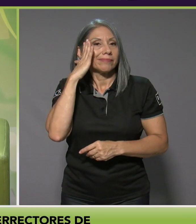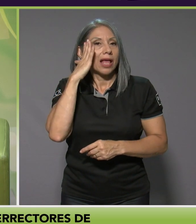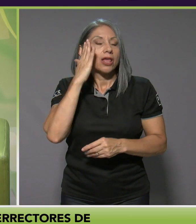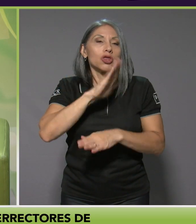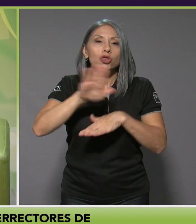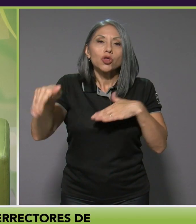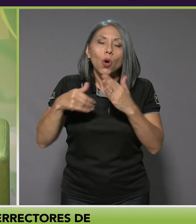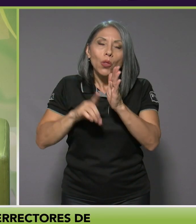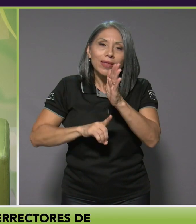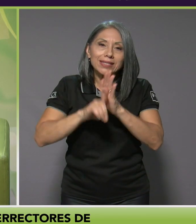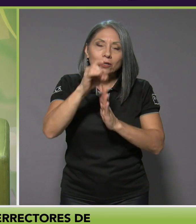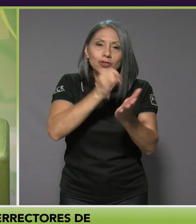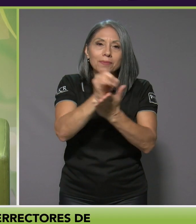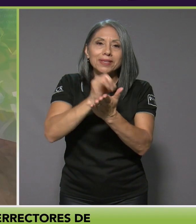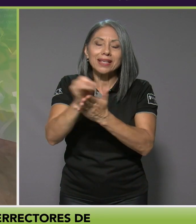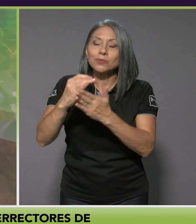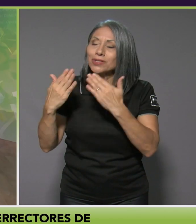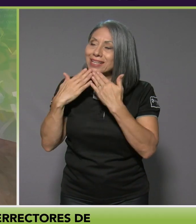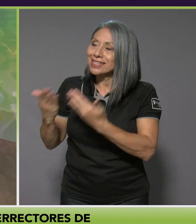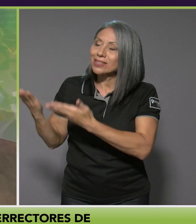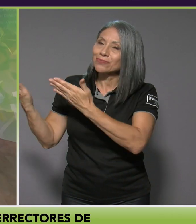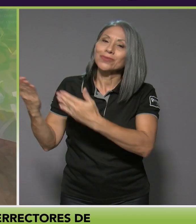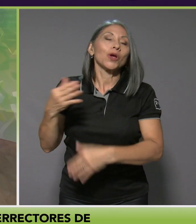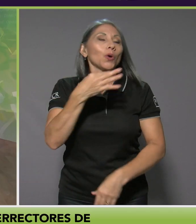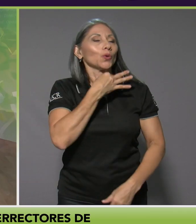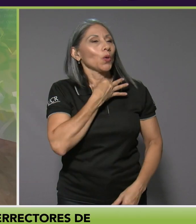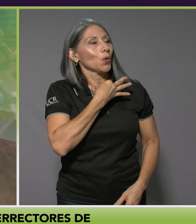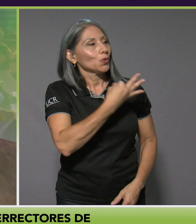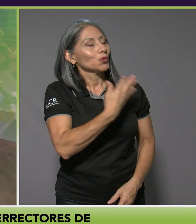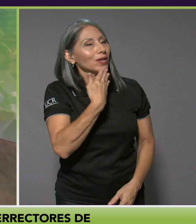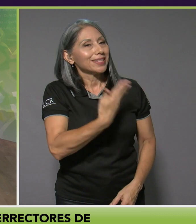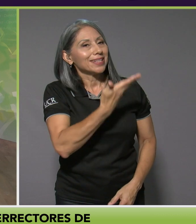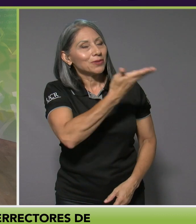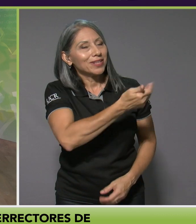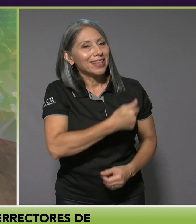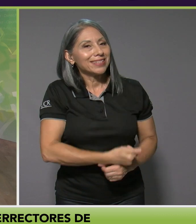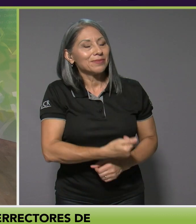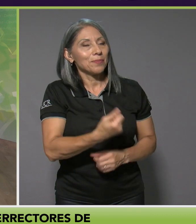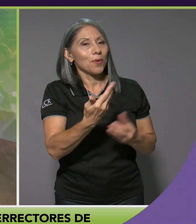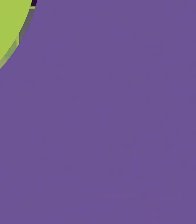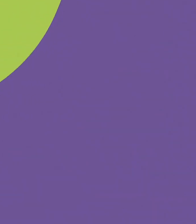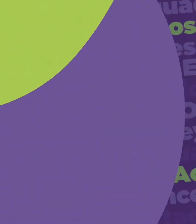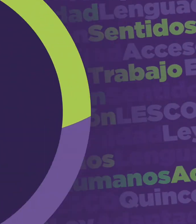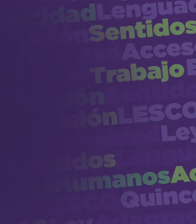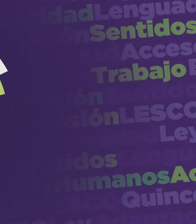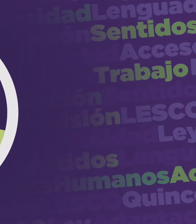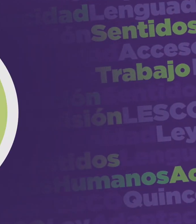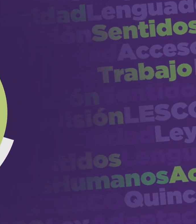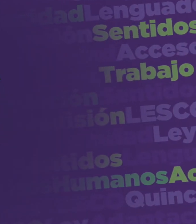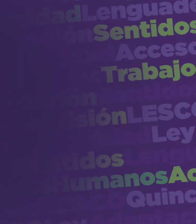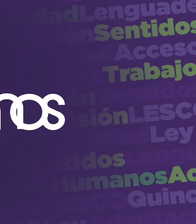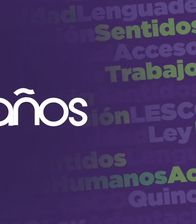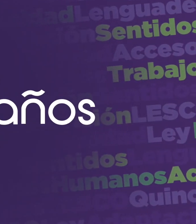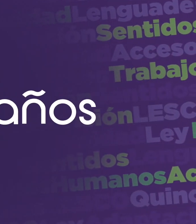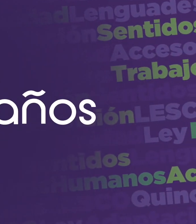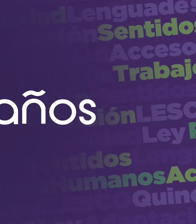de investigación que se ha estado haciendo. Muchas gracias, doña Lady. Con todo gusto, muchas gracias a ustedes por la oportunidad.